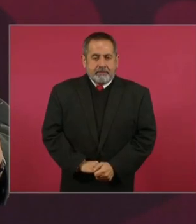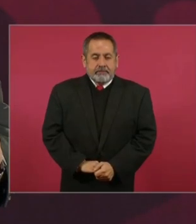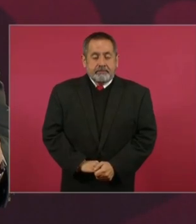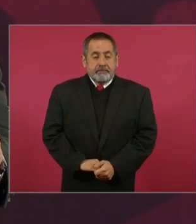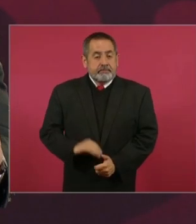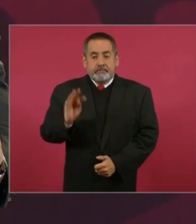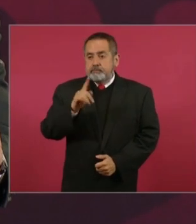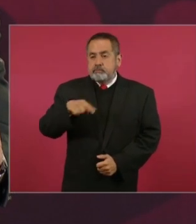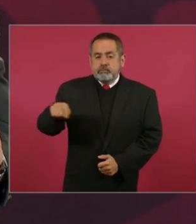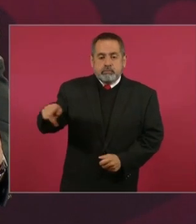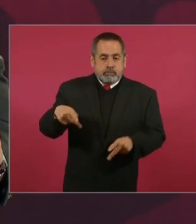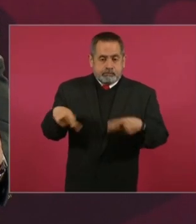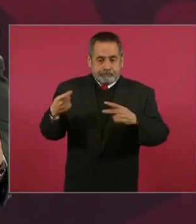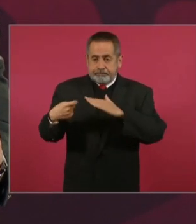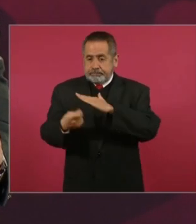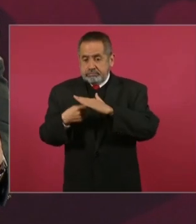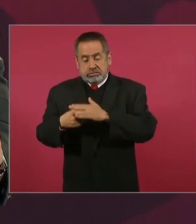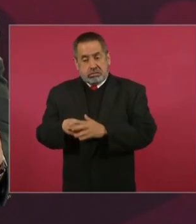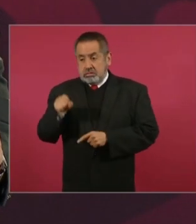Al padrón